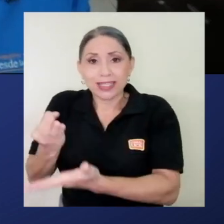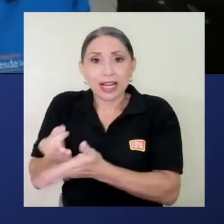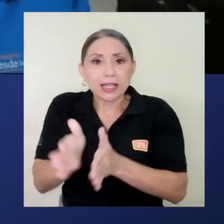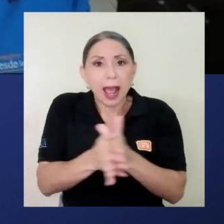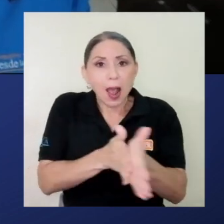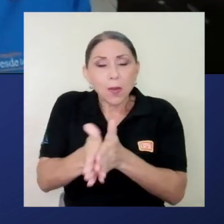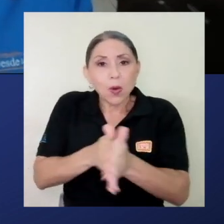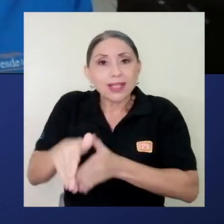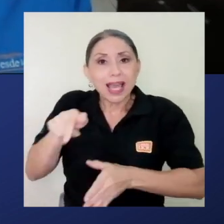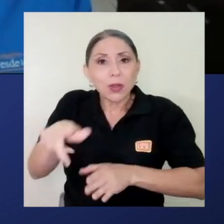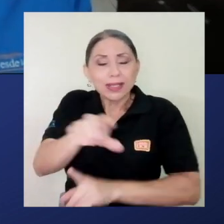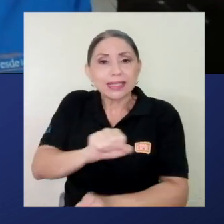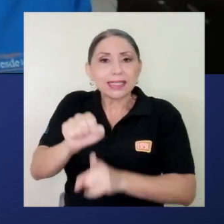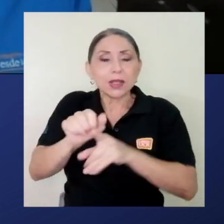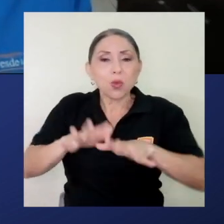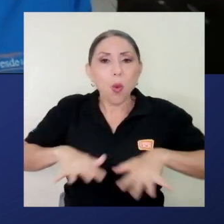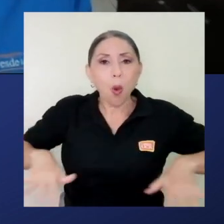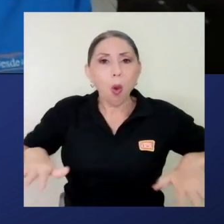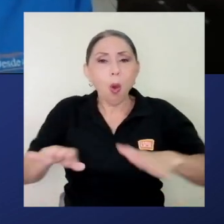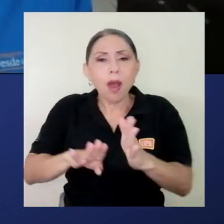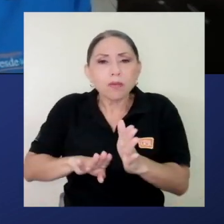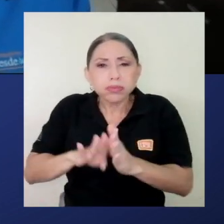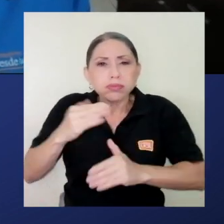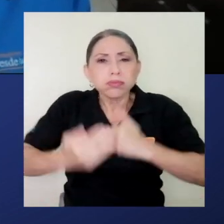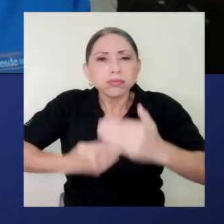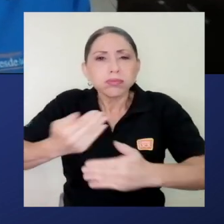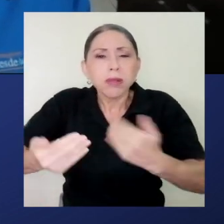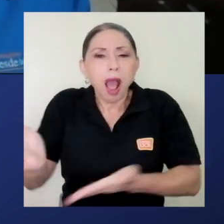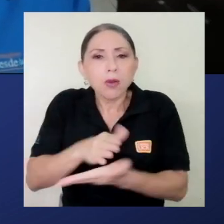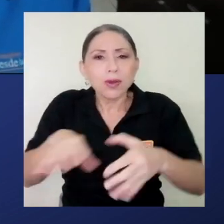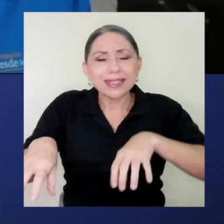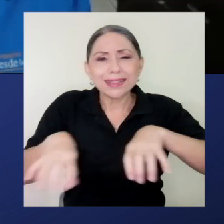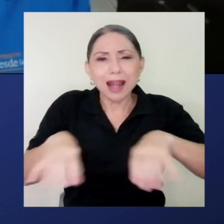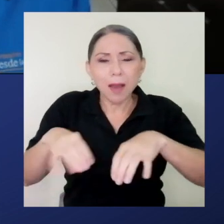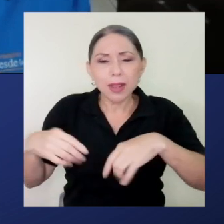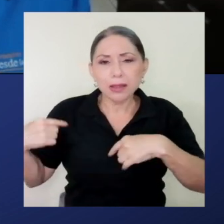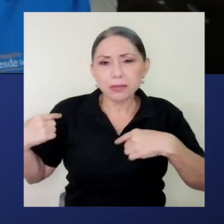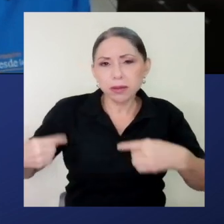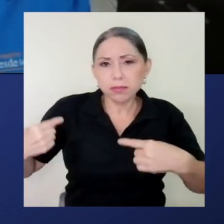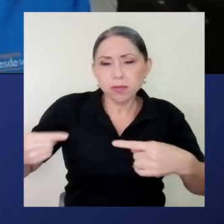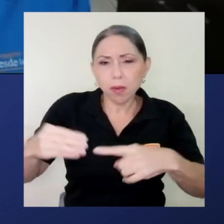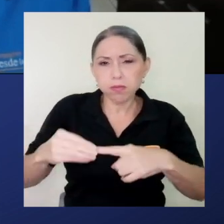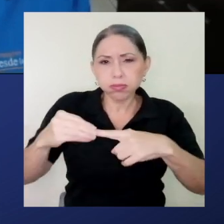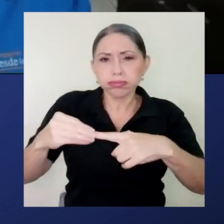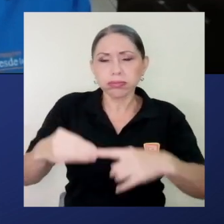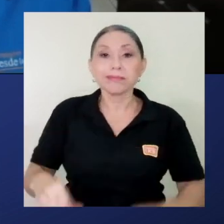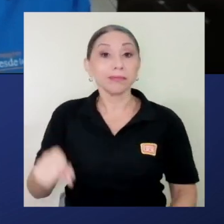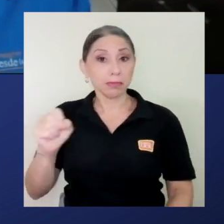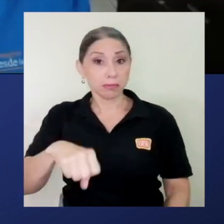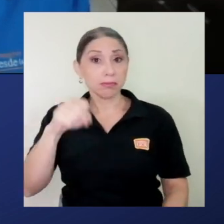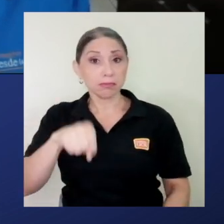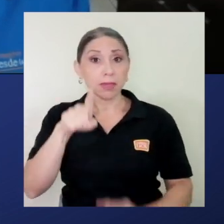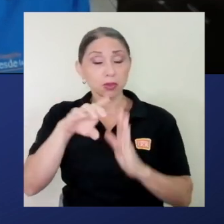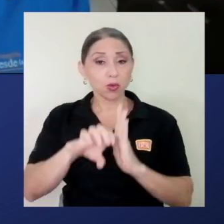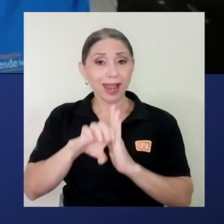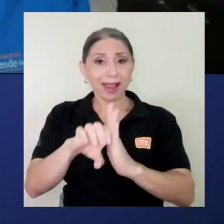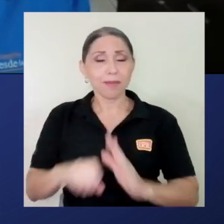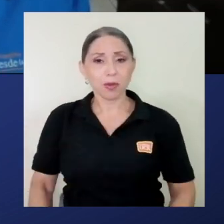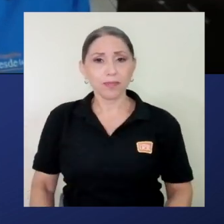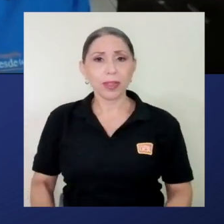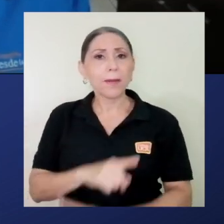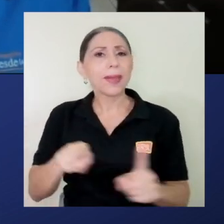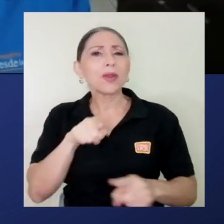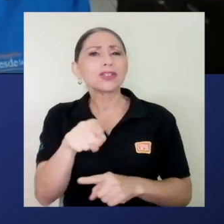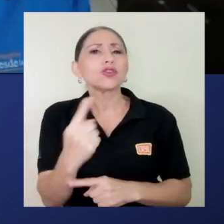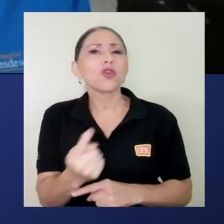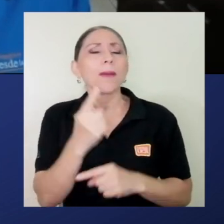contexto para avanzar en ciertas dinámicas ahí estructurales. Así es, eso es un ejemplo, ¿verdad? Pero ese